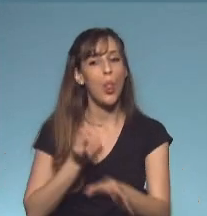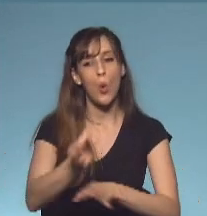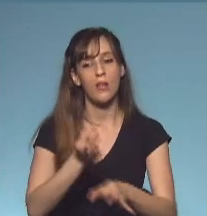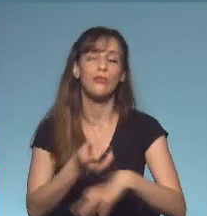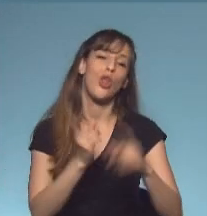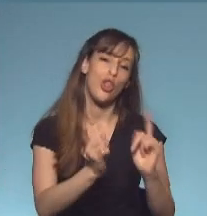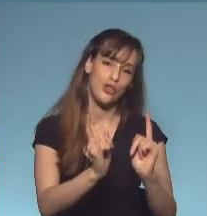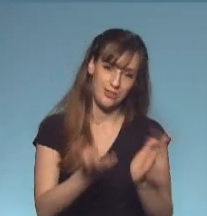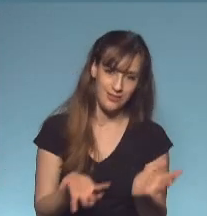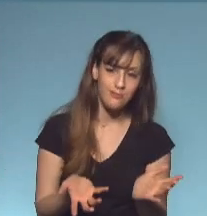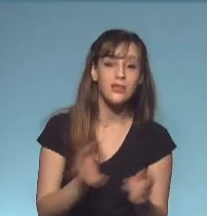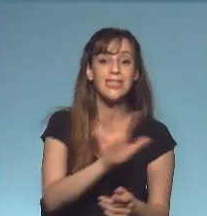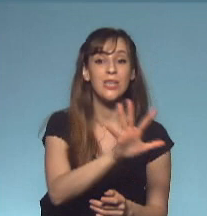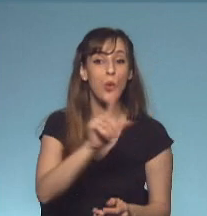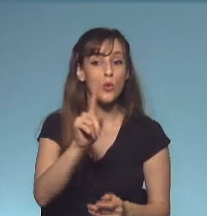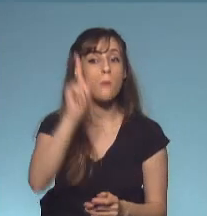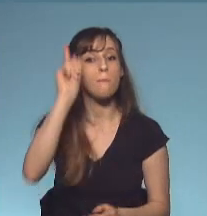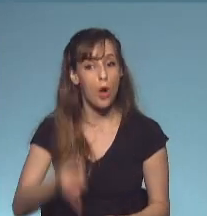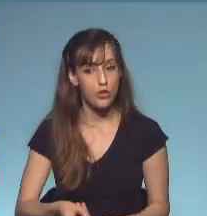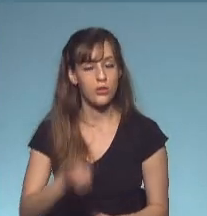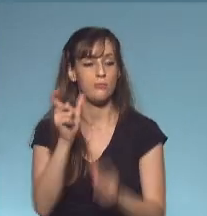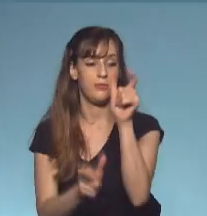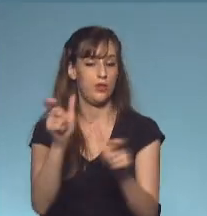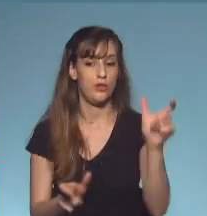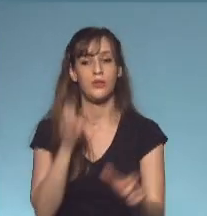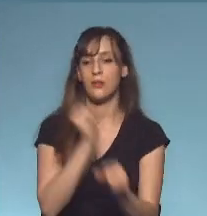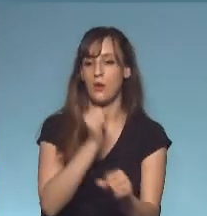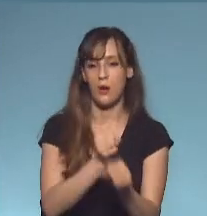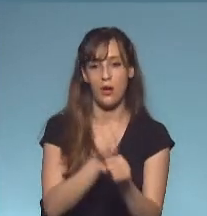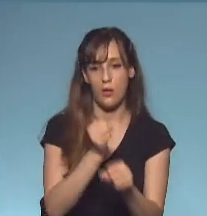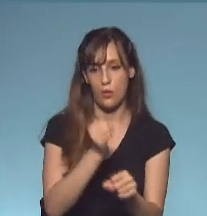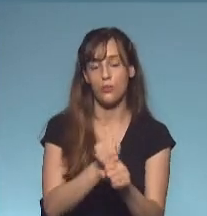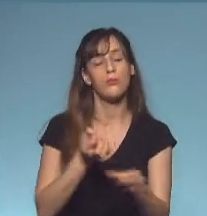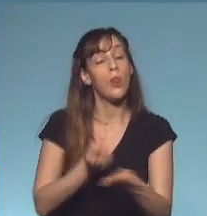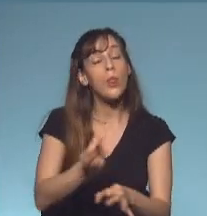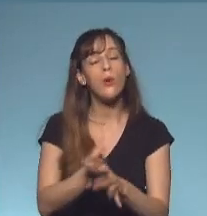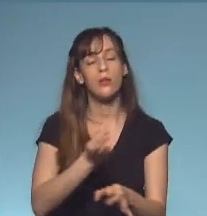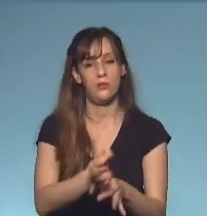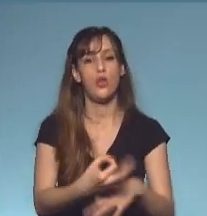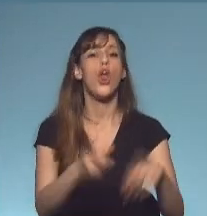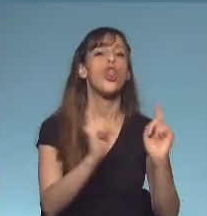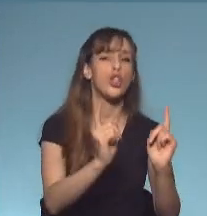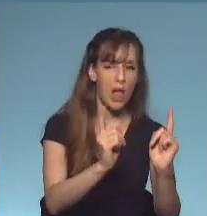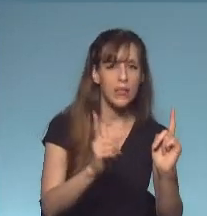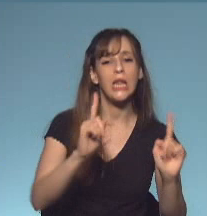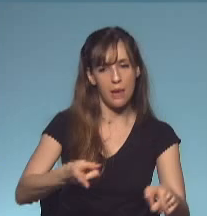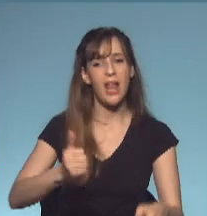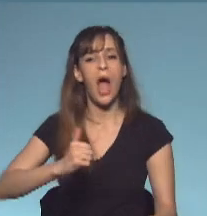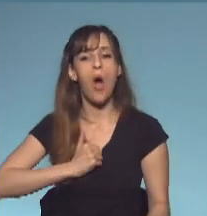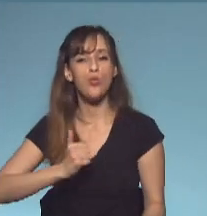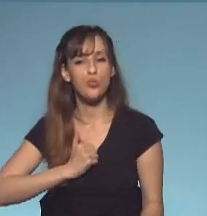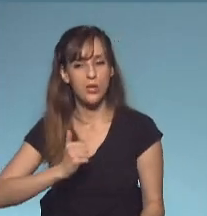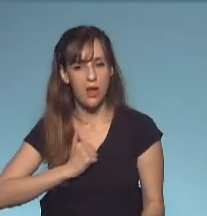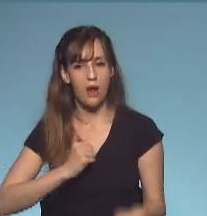el 51% de los trabajadores y trabajadoras de la educación, docentes y auxiliares que están